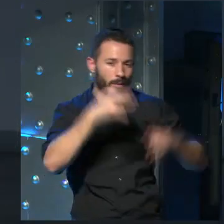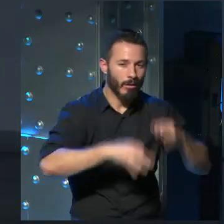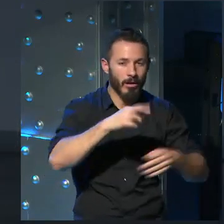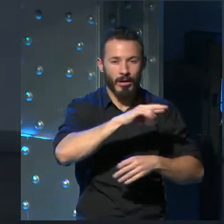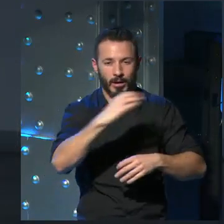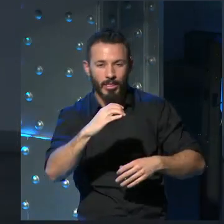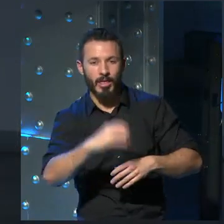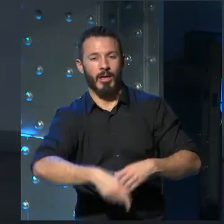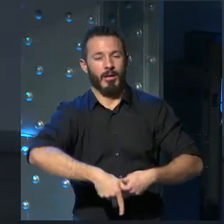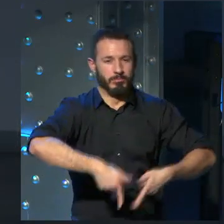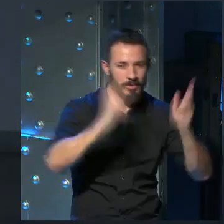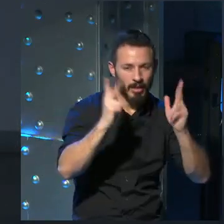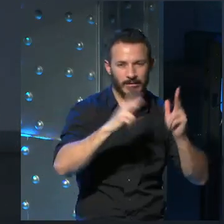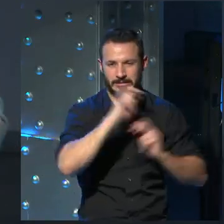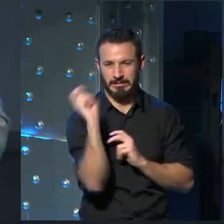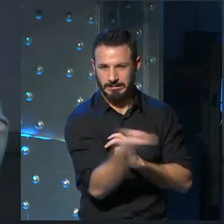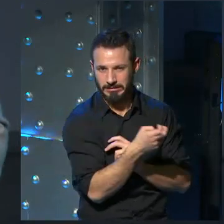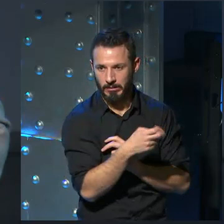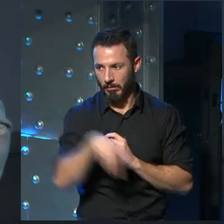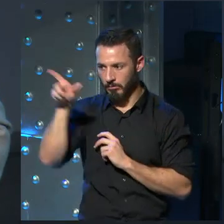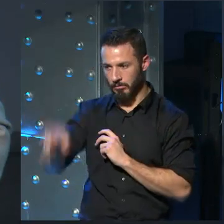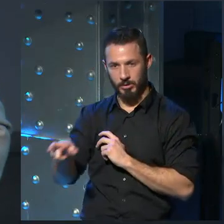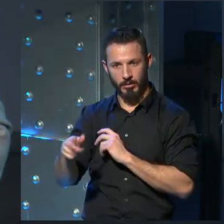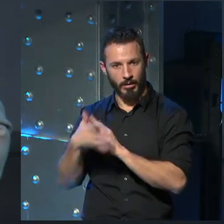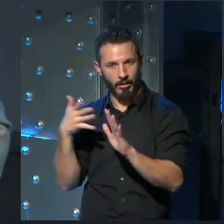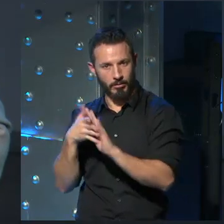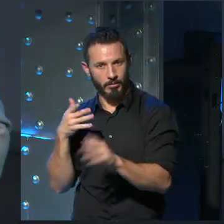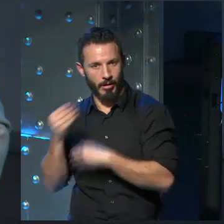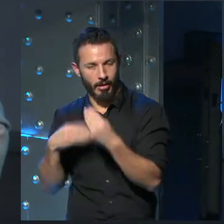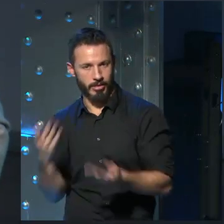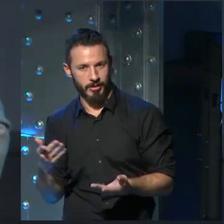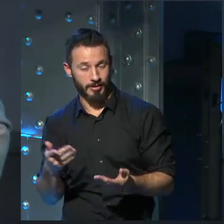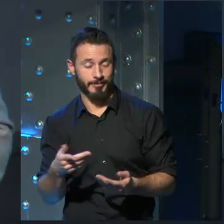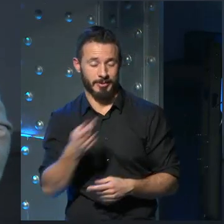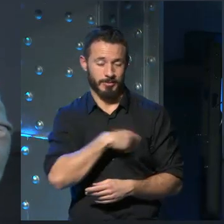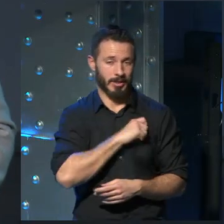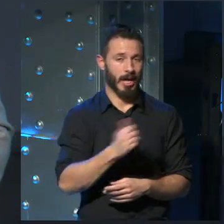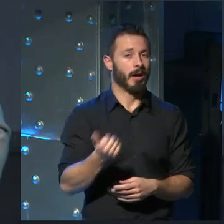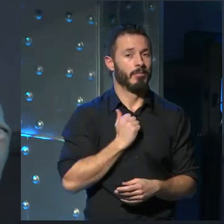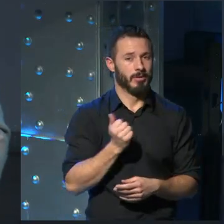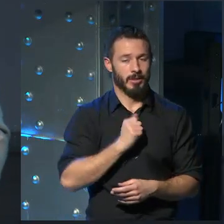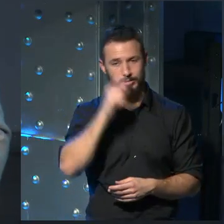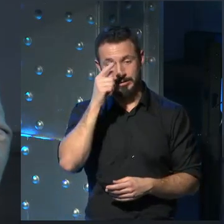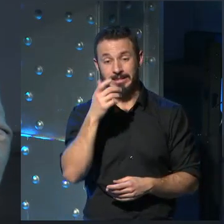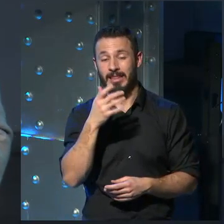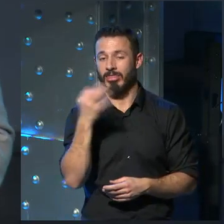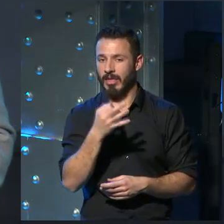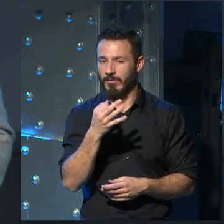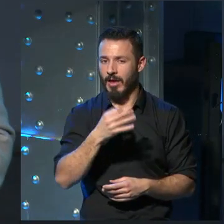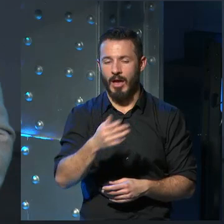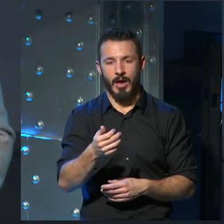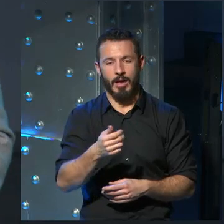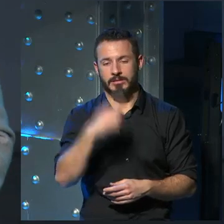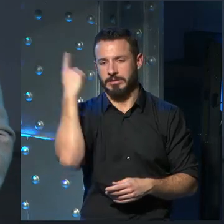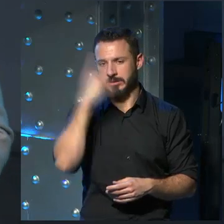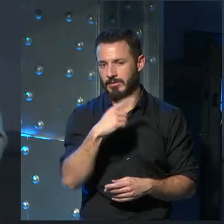la licitación, ¿no? Y este tipo de cosas, si como país no sabemos aprovecharlos, pues entre otras cosas no seremos tan inteligentes como